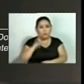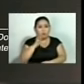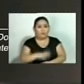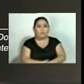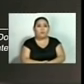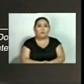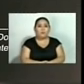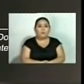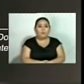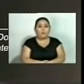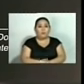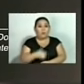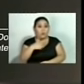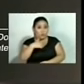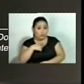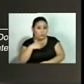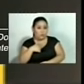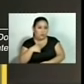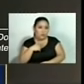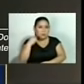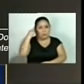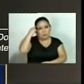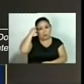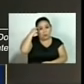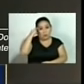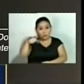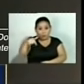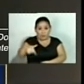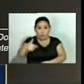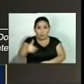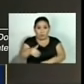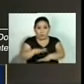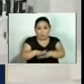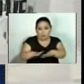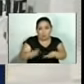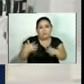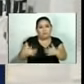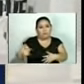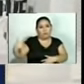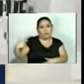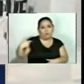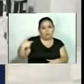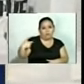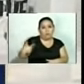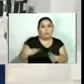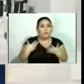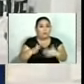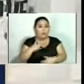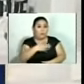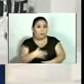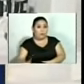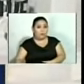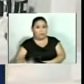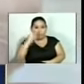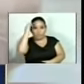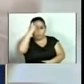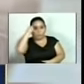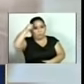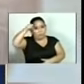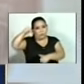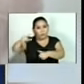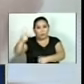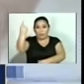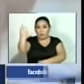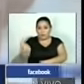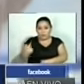vacuna. Les digo que para finales de año creo que tendremos una vacuna. Donald Trump coincide así con el principal epidemiólogo del